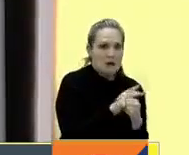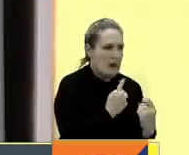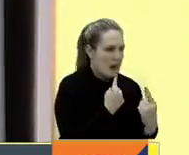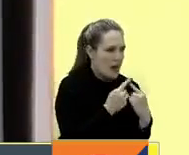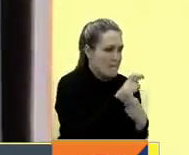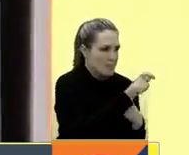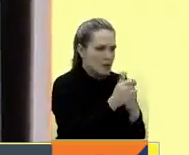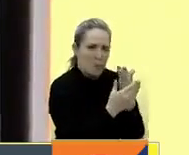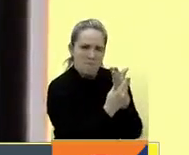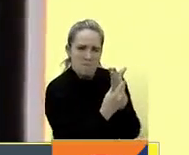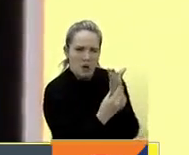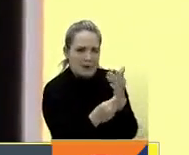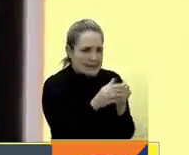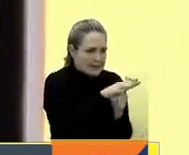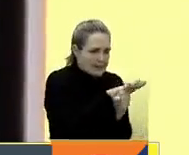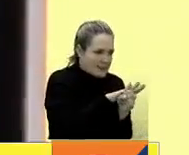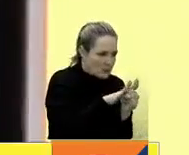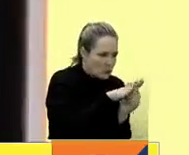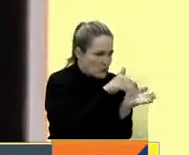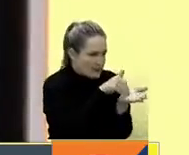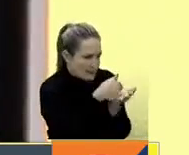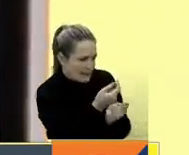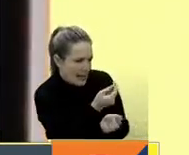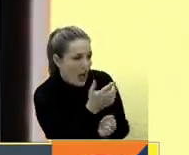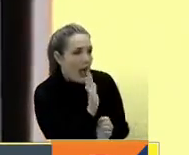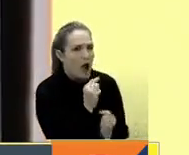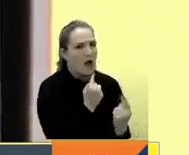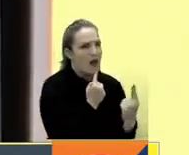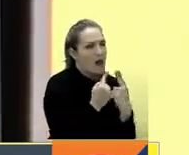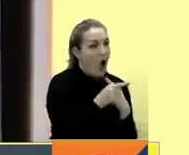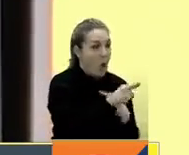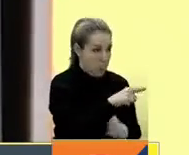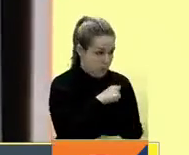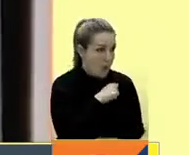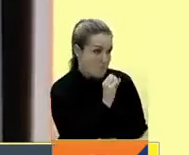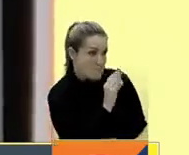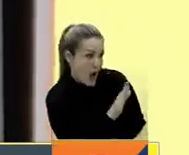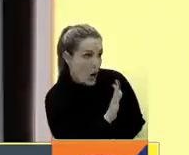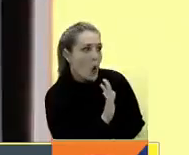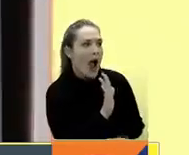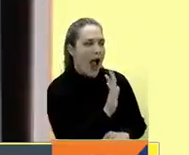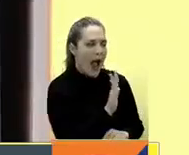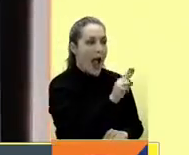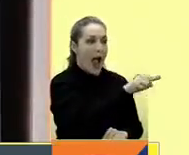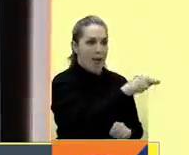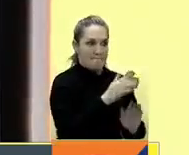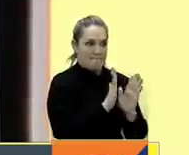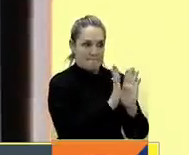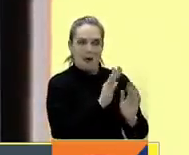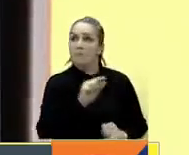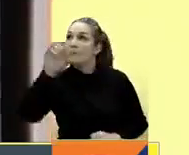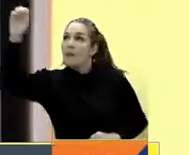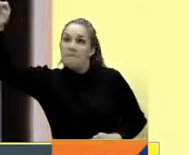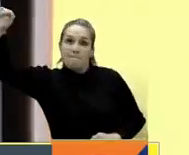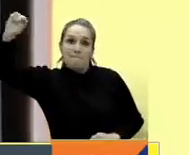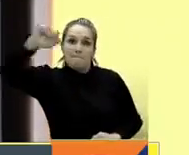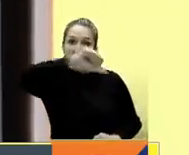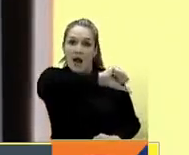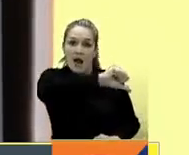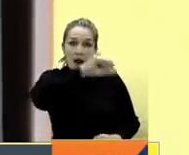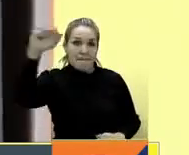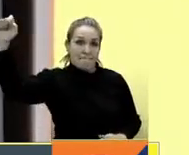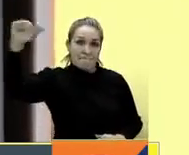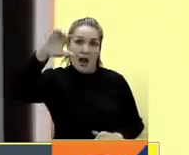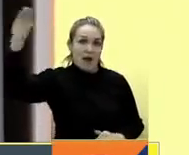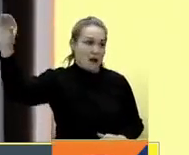situación de cierta vulnerabilidad económica pero que tuvieran una cuenta y entonces le alquilaban la cuenta movían recursos hacia esas